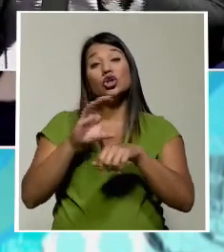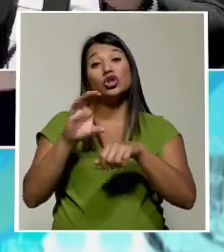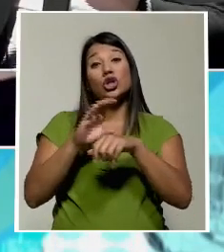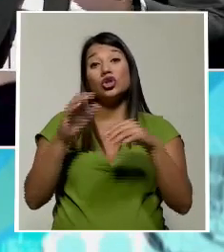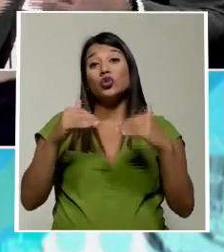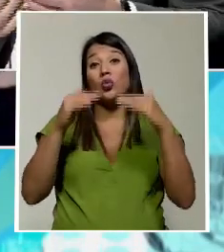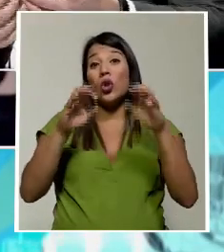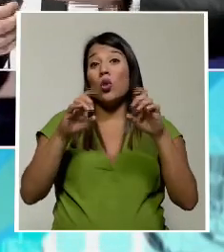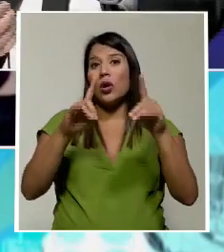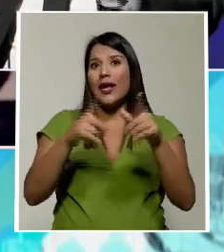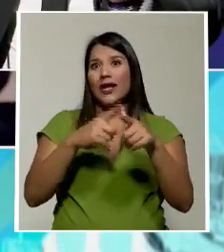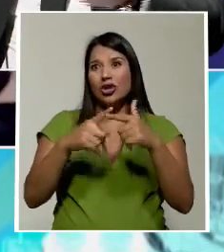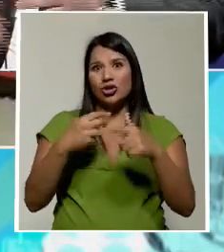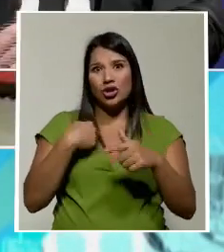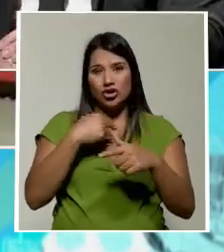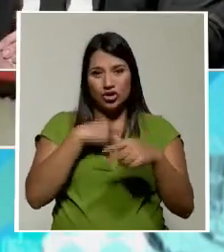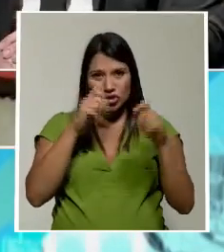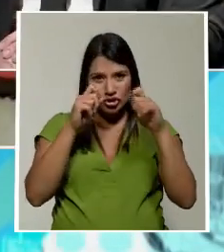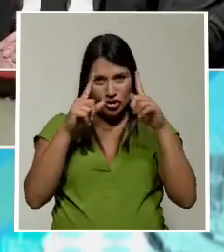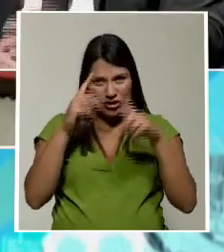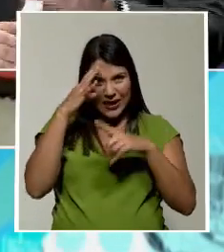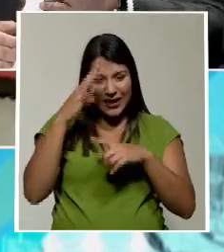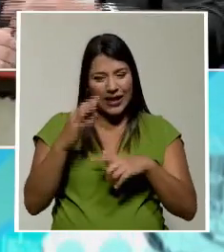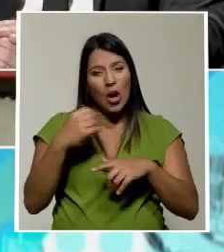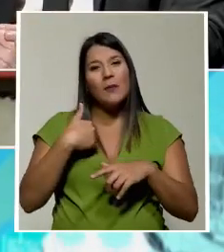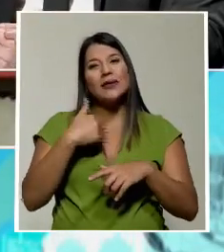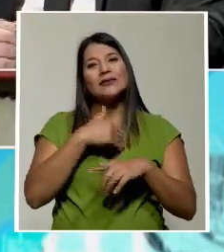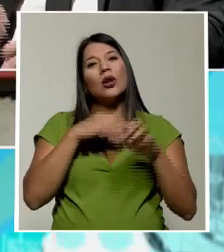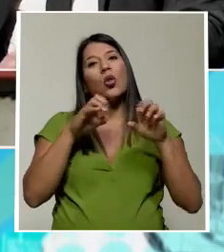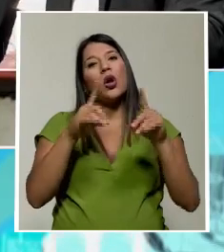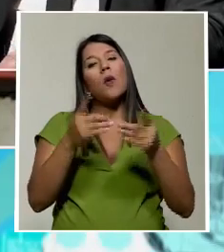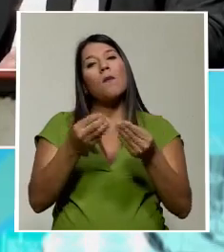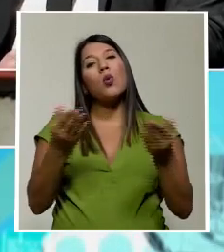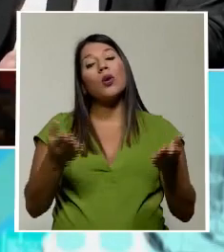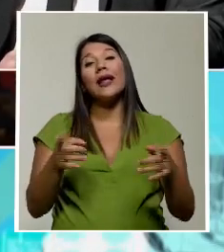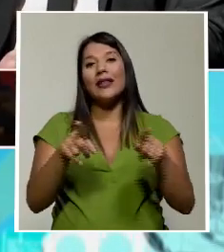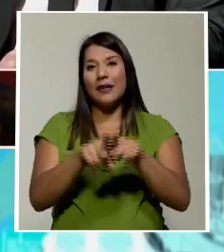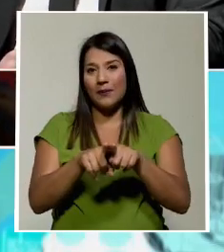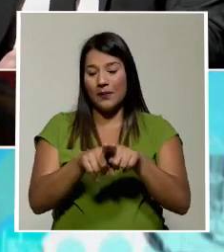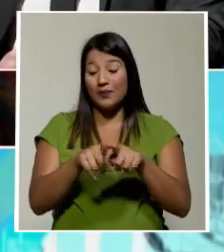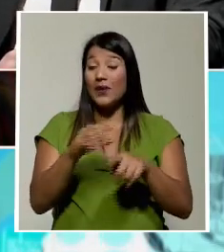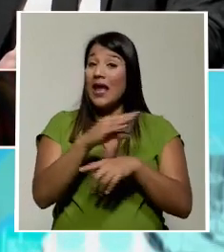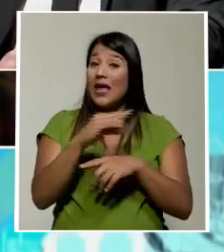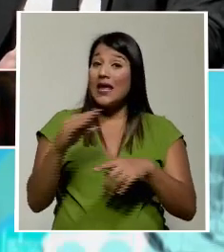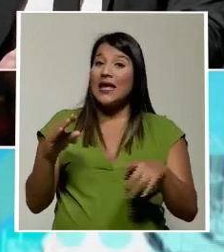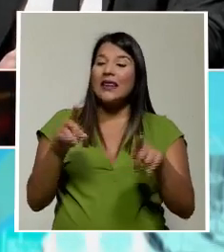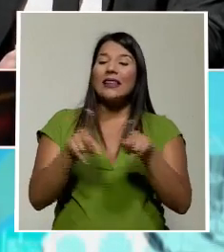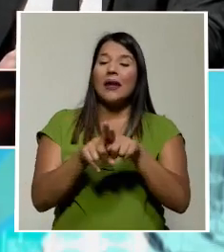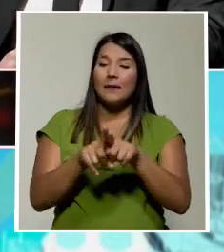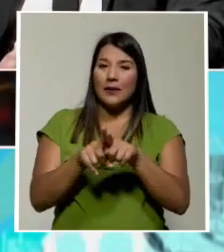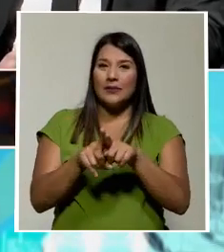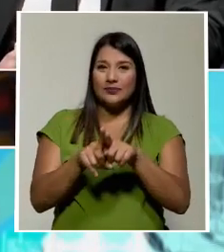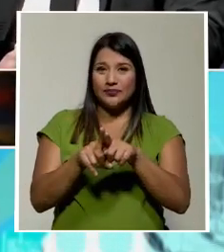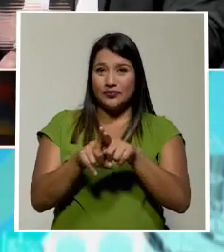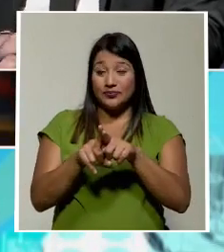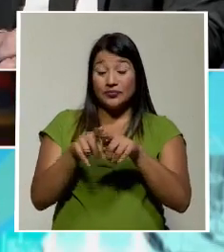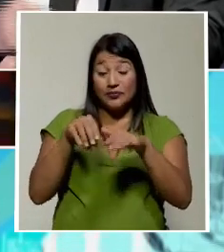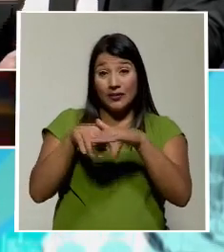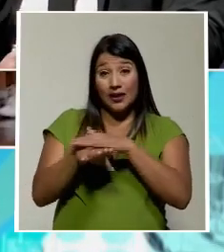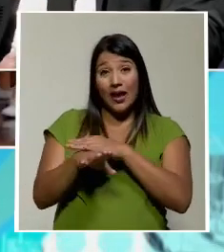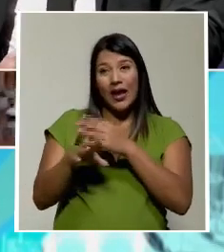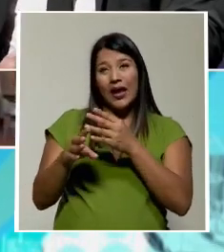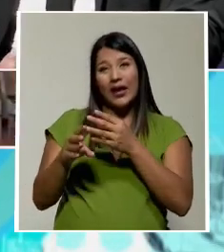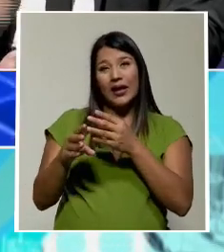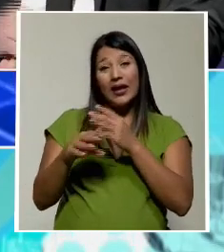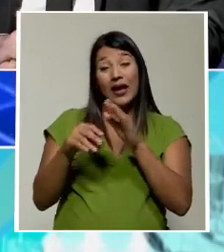Entonces a nosotros sí nos sorprende, y creo que al Ministerio de Educación Pública también, además se aportó en la resolución, o más